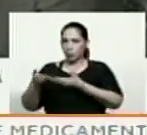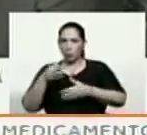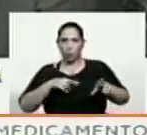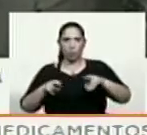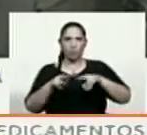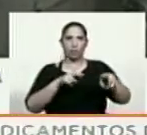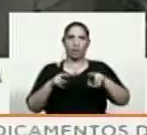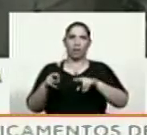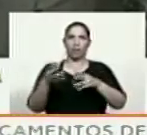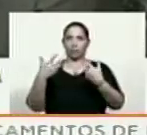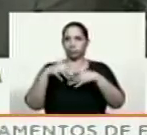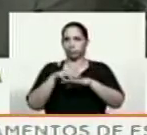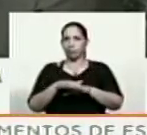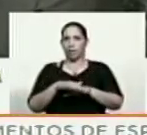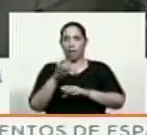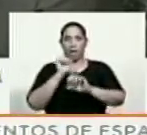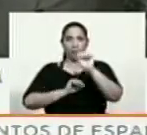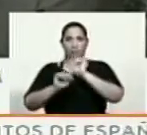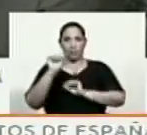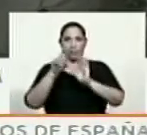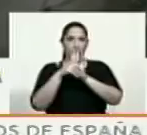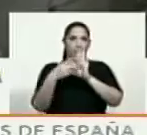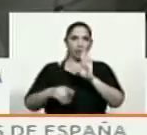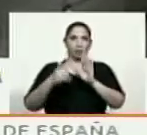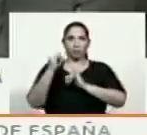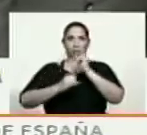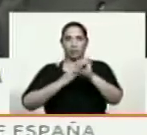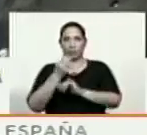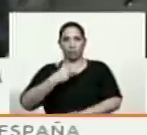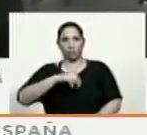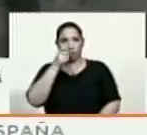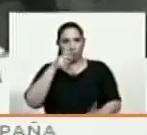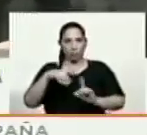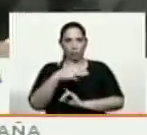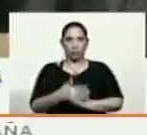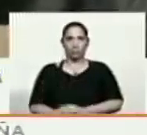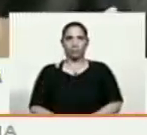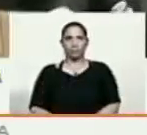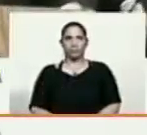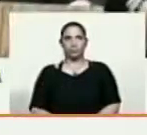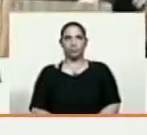los derechos de nuestros pueblos y el derecho internacional. Please.